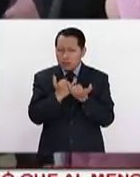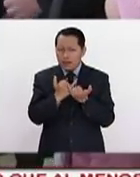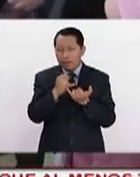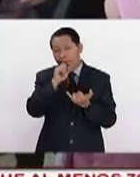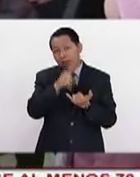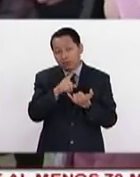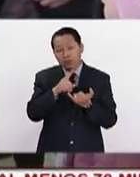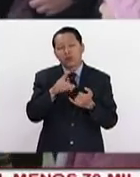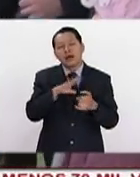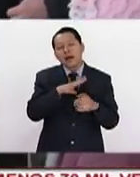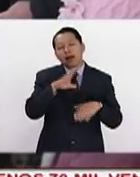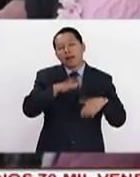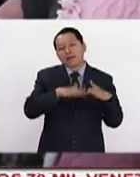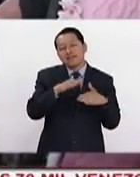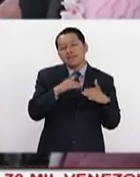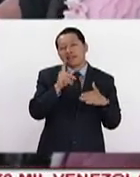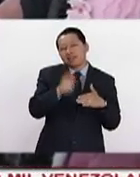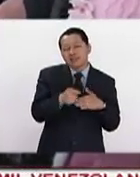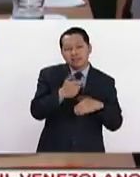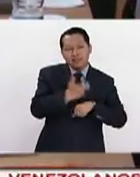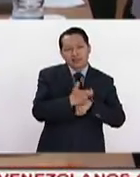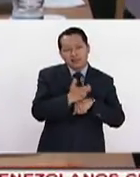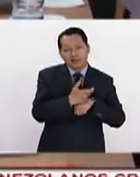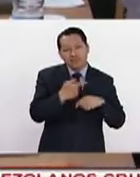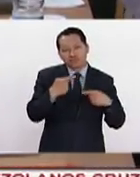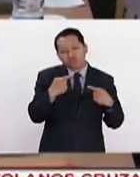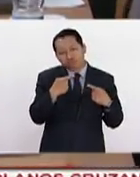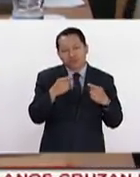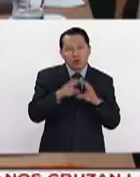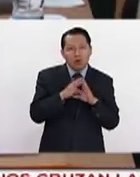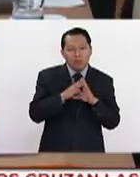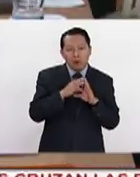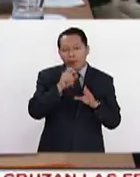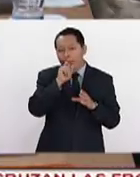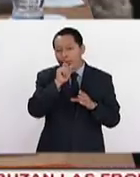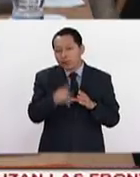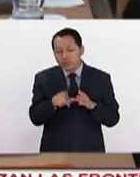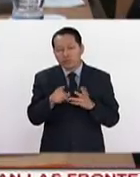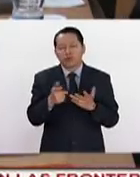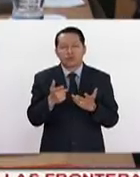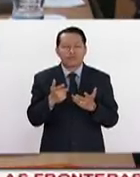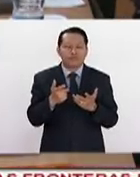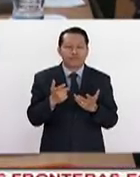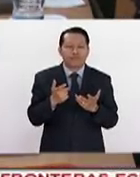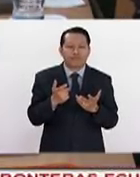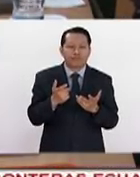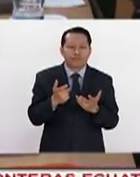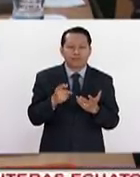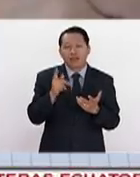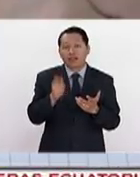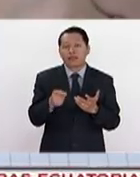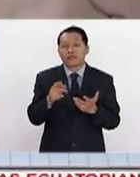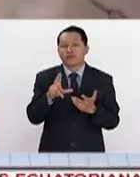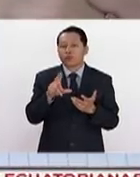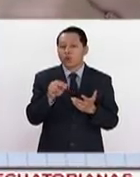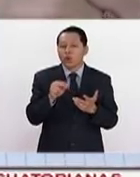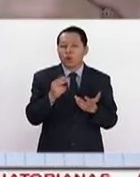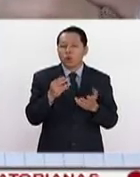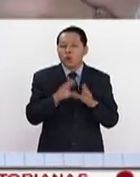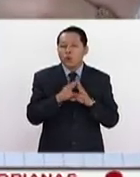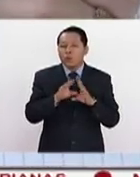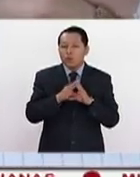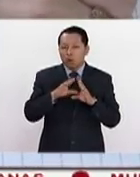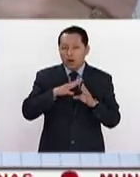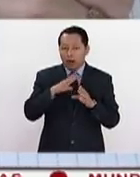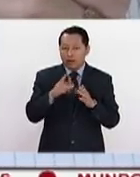escenario de Estados Unidos con un presidente que da tumbos, que no pues que no encuentra incluso